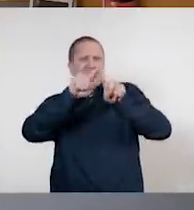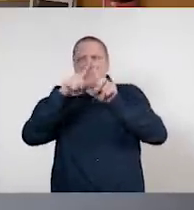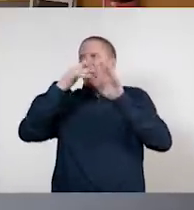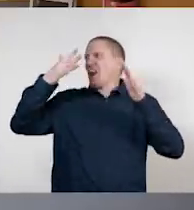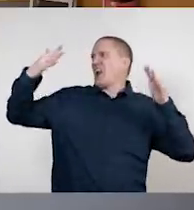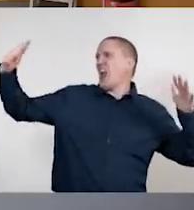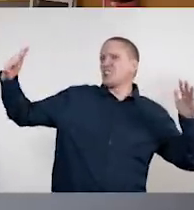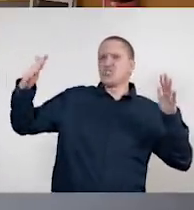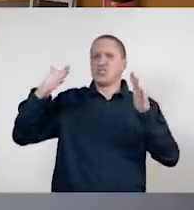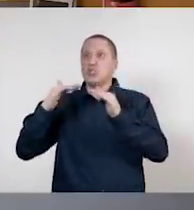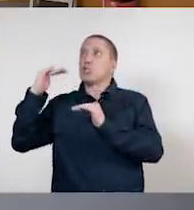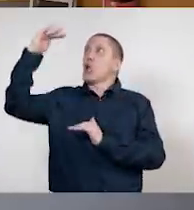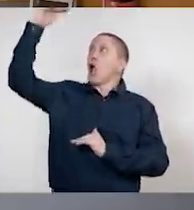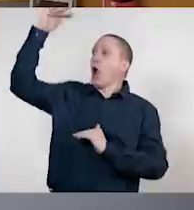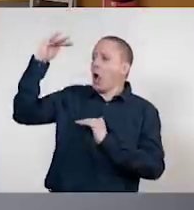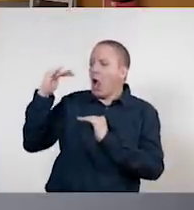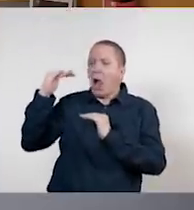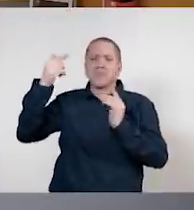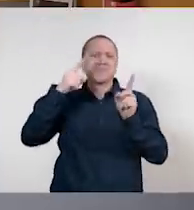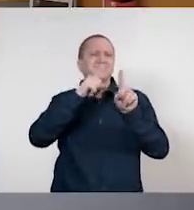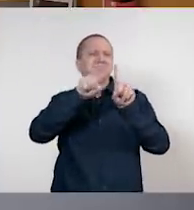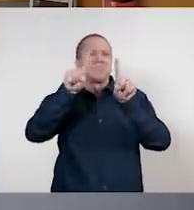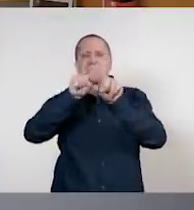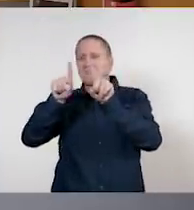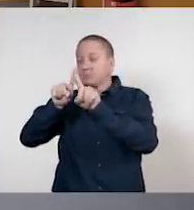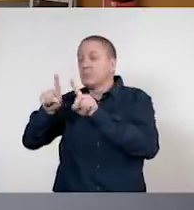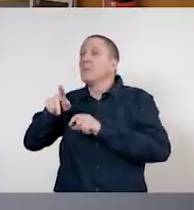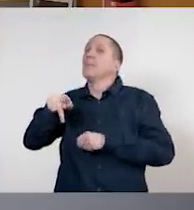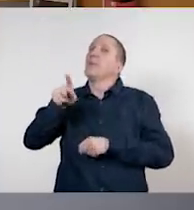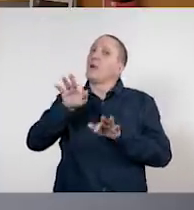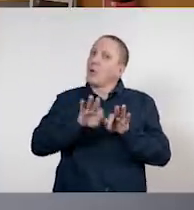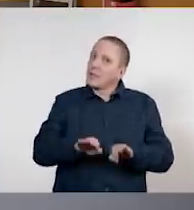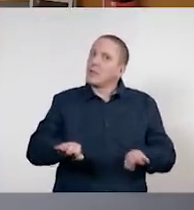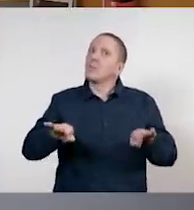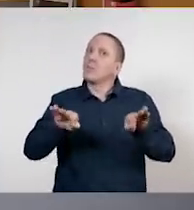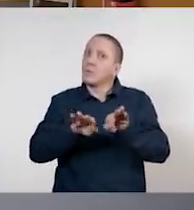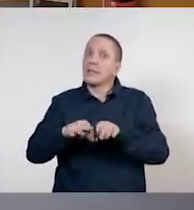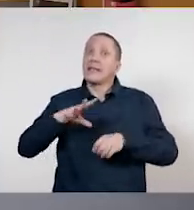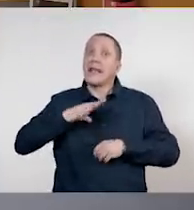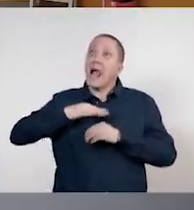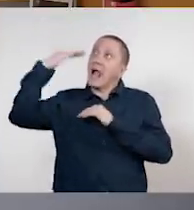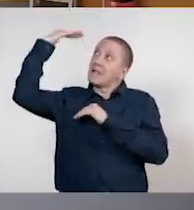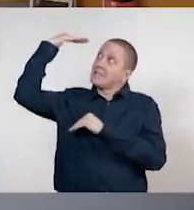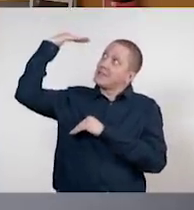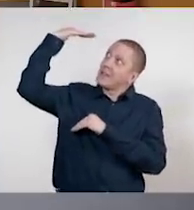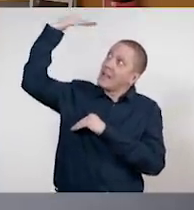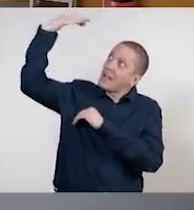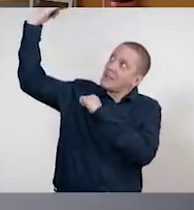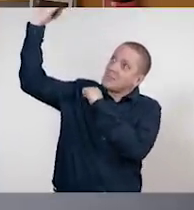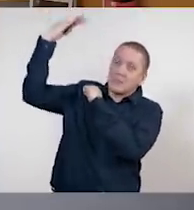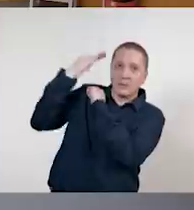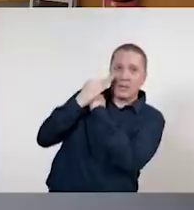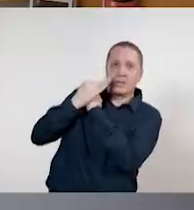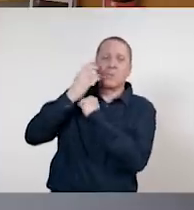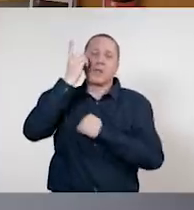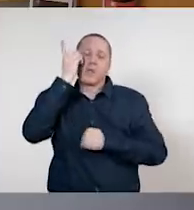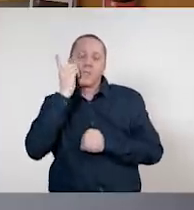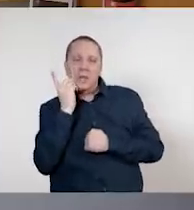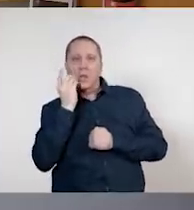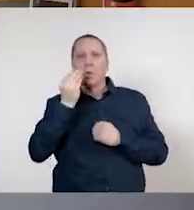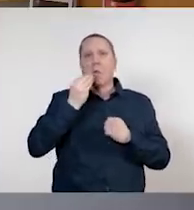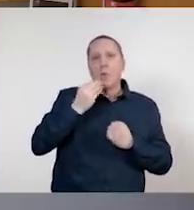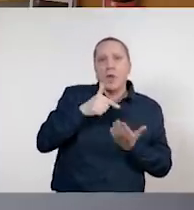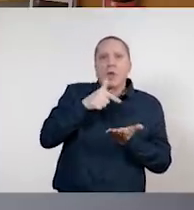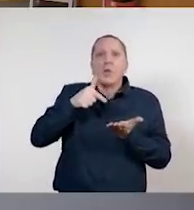grandes, chiquitas, altas, bajitas, pero lo más importante es que tengas un techo donde dormir, donde